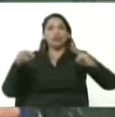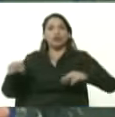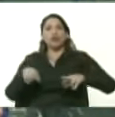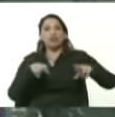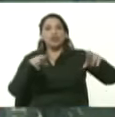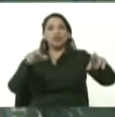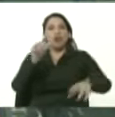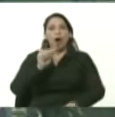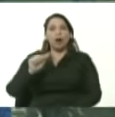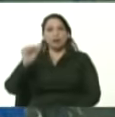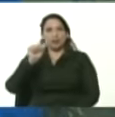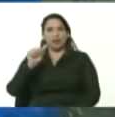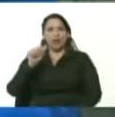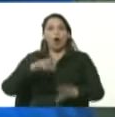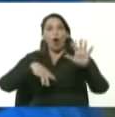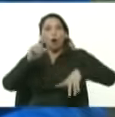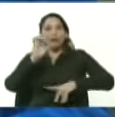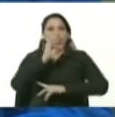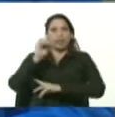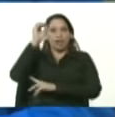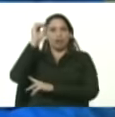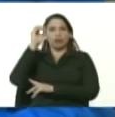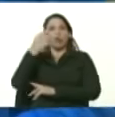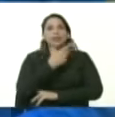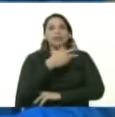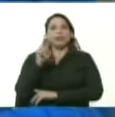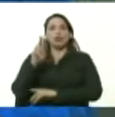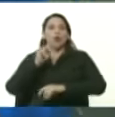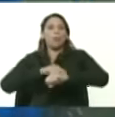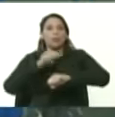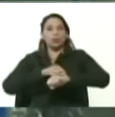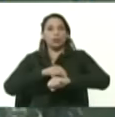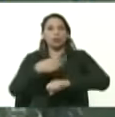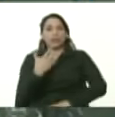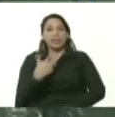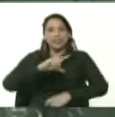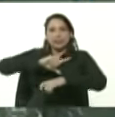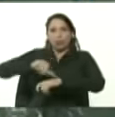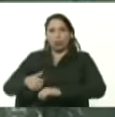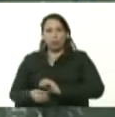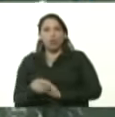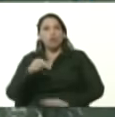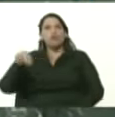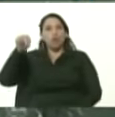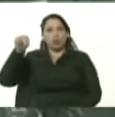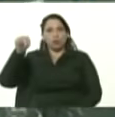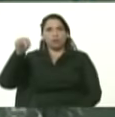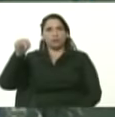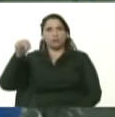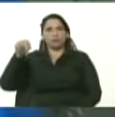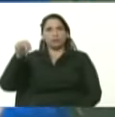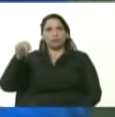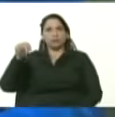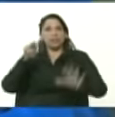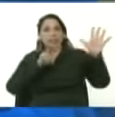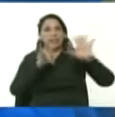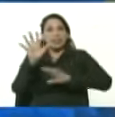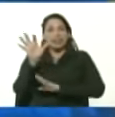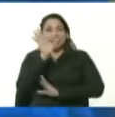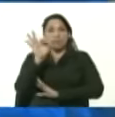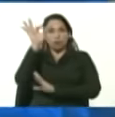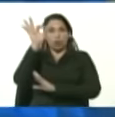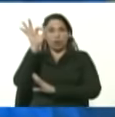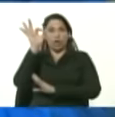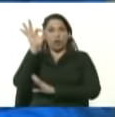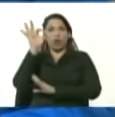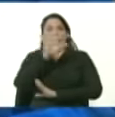coordenadas. 11 grados, 32 minutos, 3 segundos del norte. 75 grados,